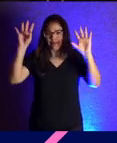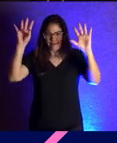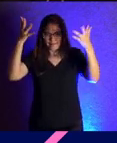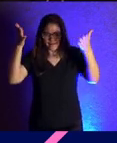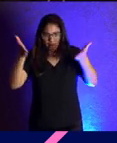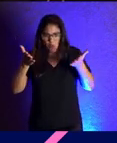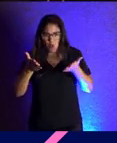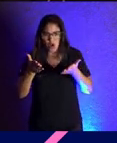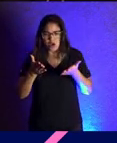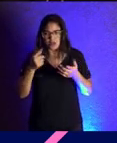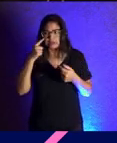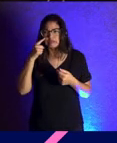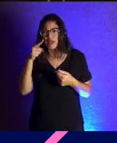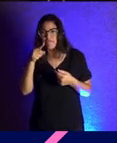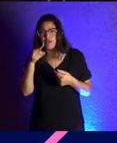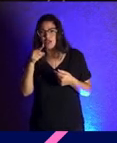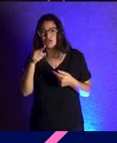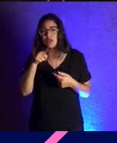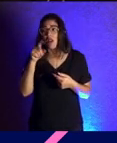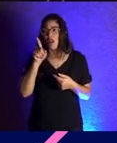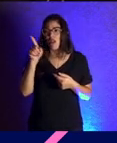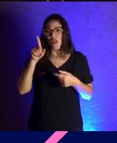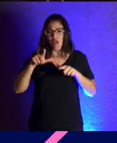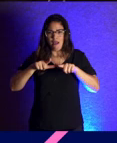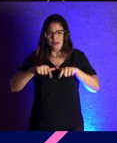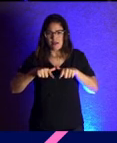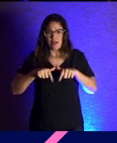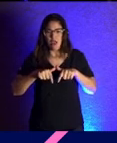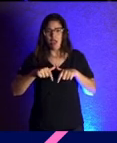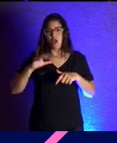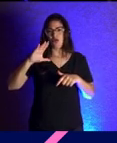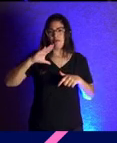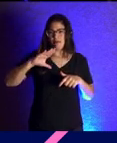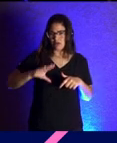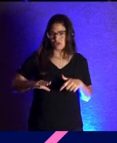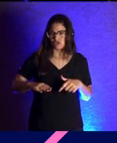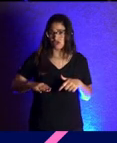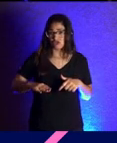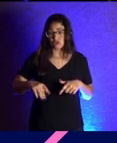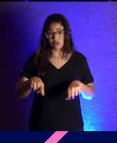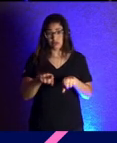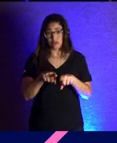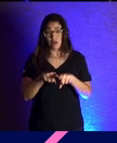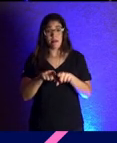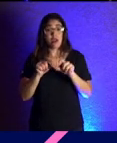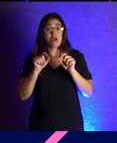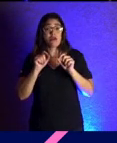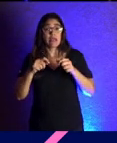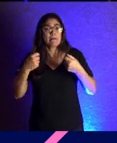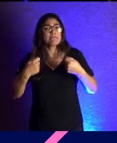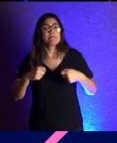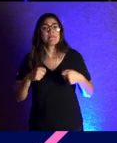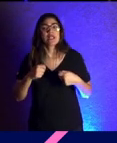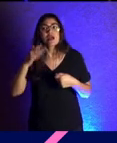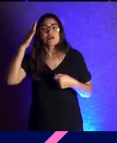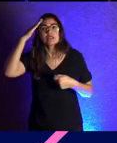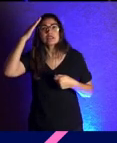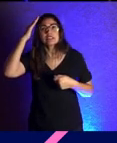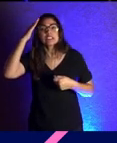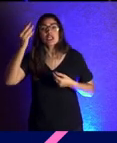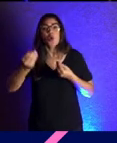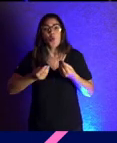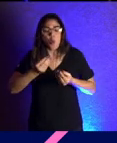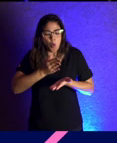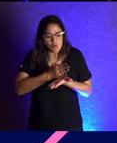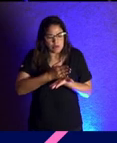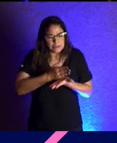esta en Palestina pues tiene lugar en dos muy baratos pero tanto como interpretador y decir